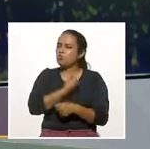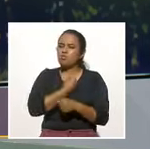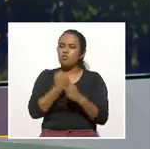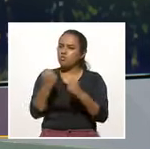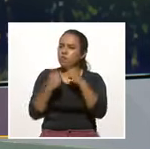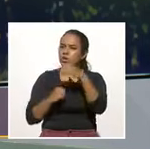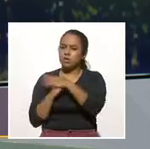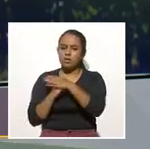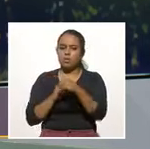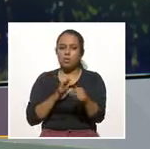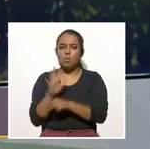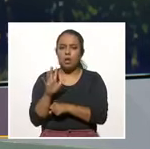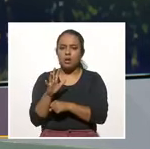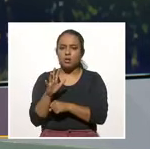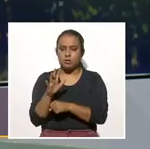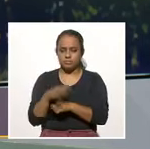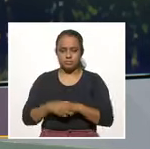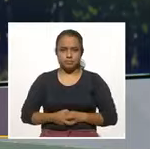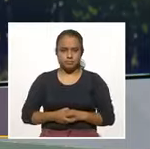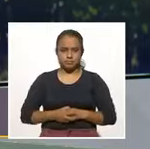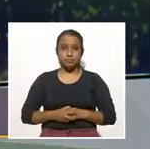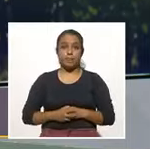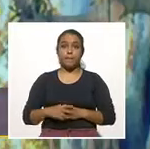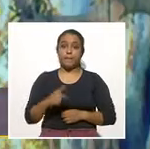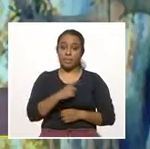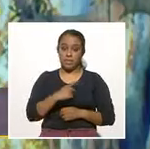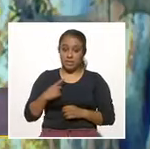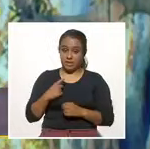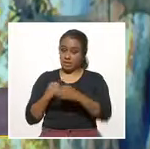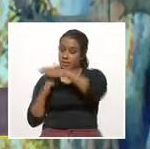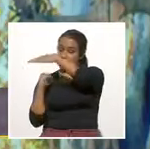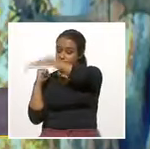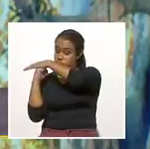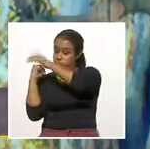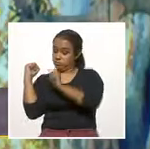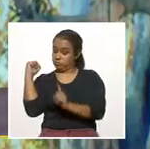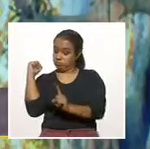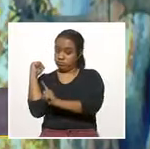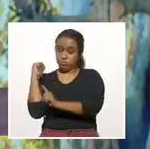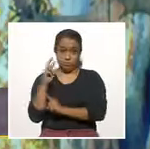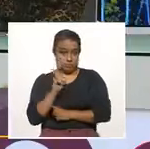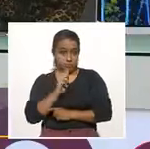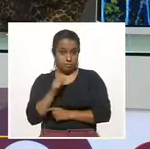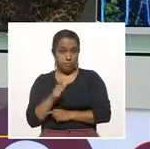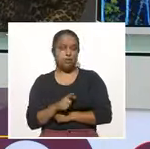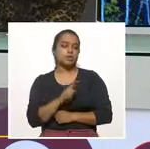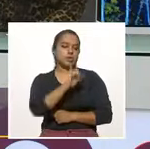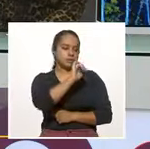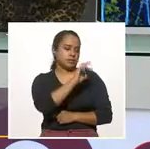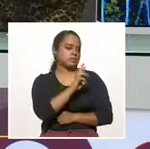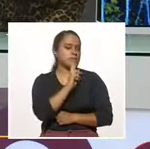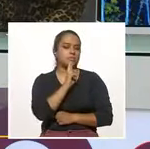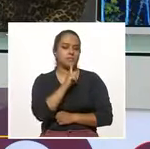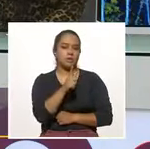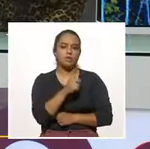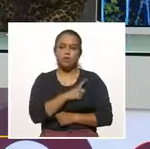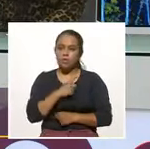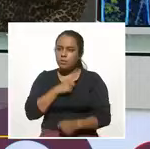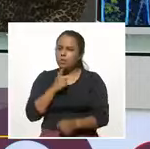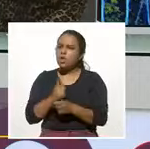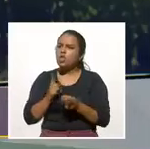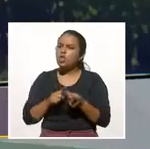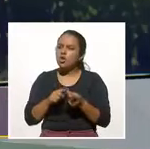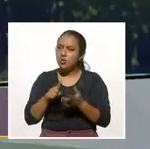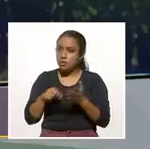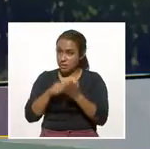fuerzas hasta una cimentación. ¿Y lo mejor es estar pegado a una carga? Sí, lo mejor es identificar estas